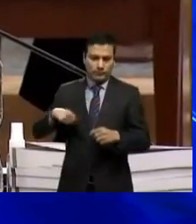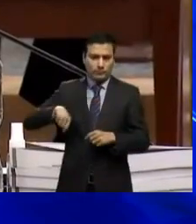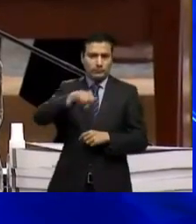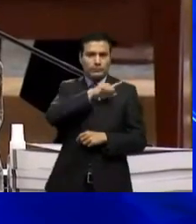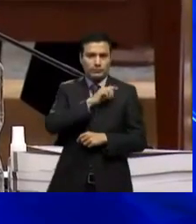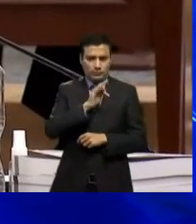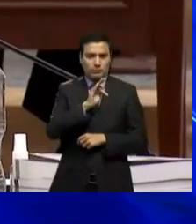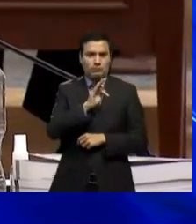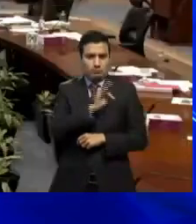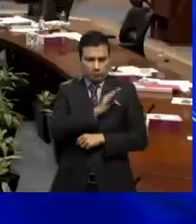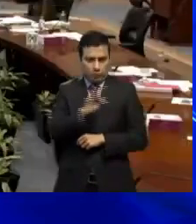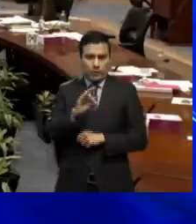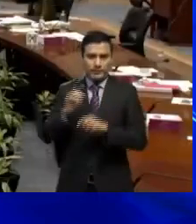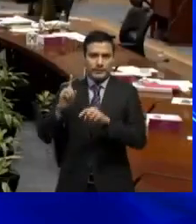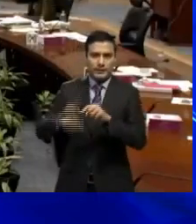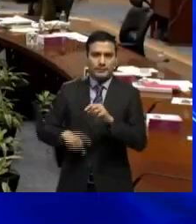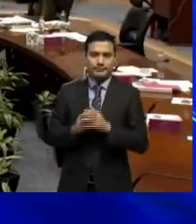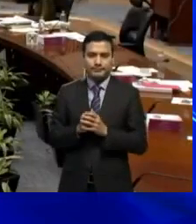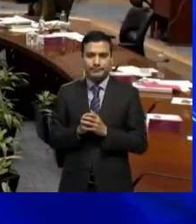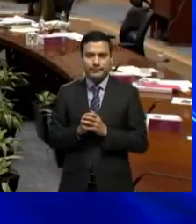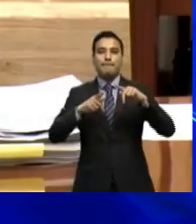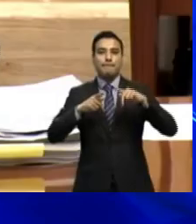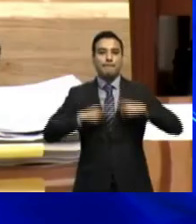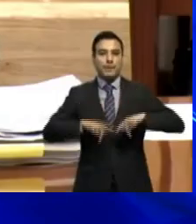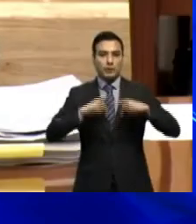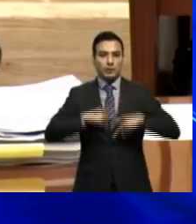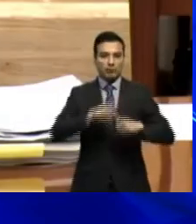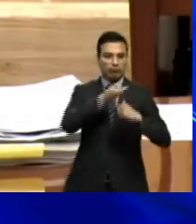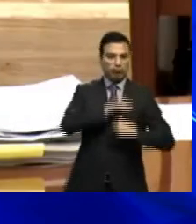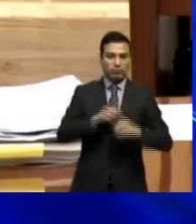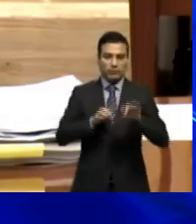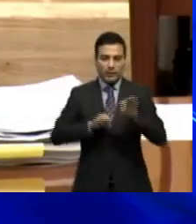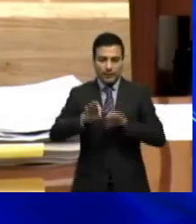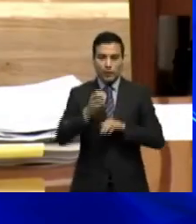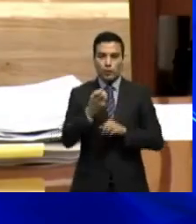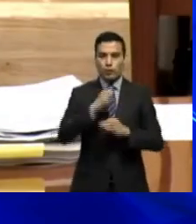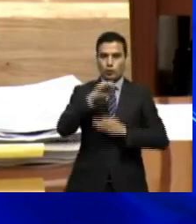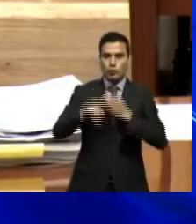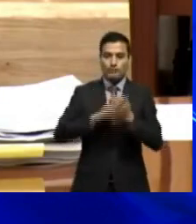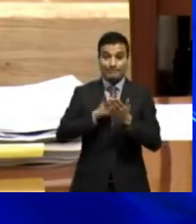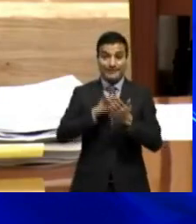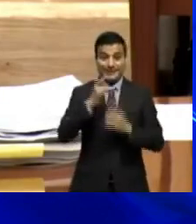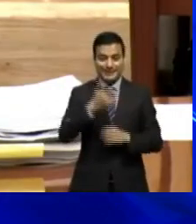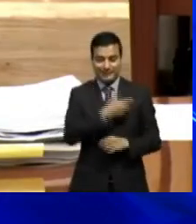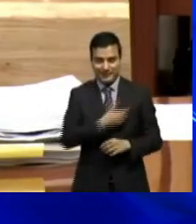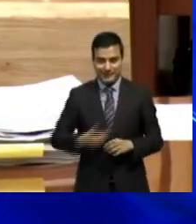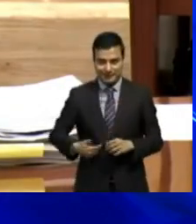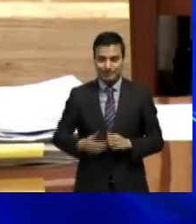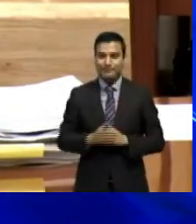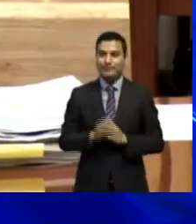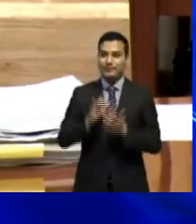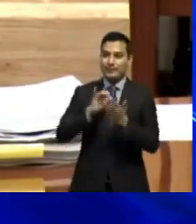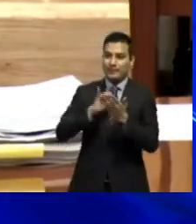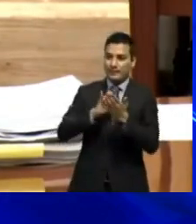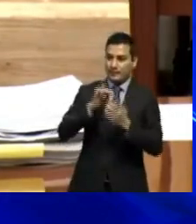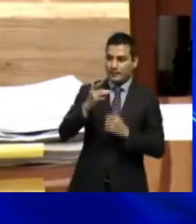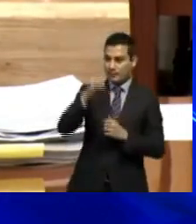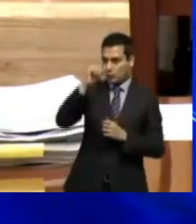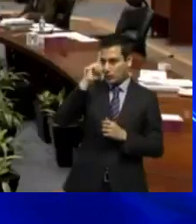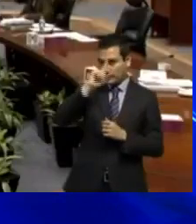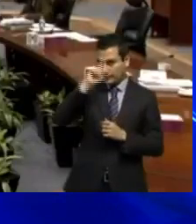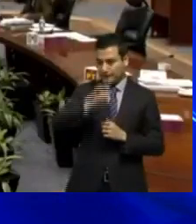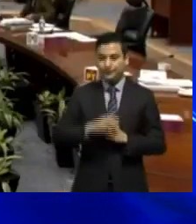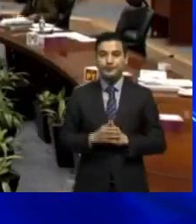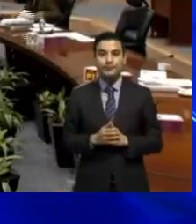todas las elecciones. Gracias al INE y a la ciudadanización del INE, hoy no sabremos ni con las mejores encuestas quién va a ganar o